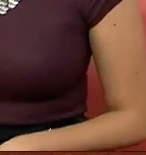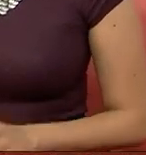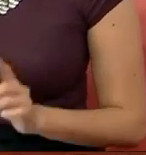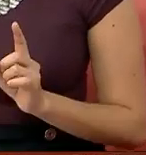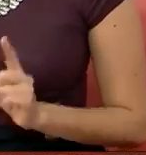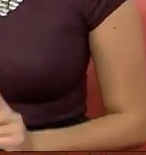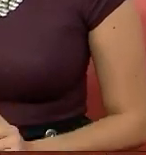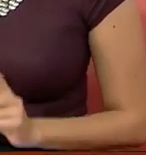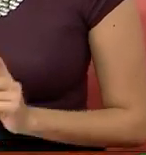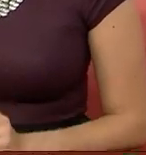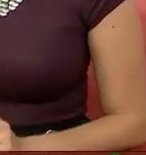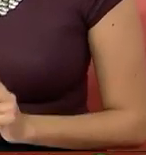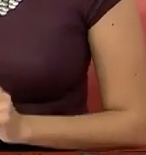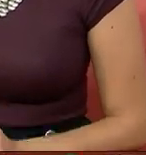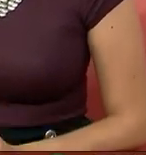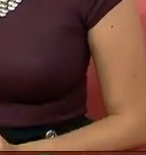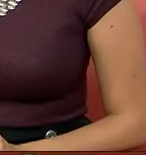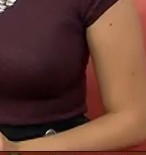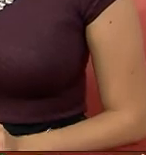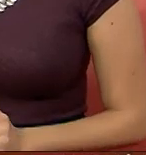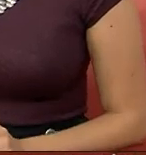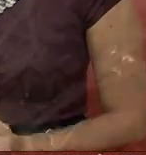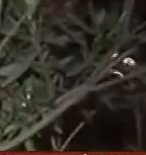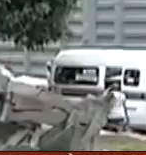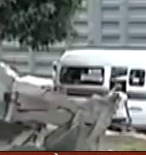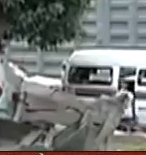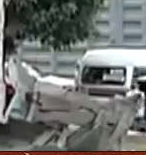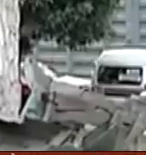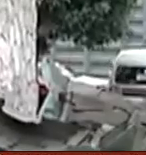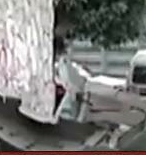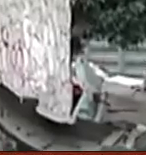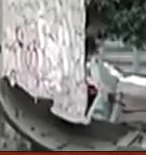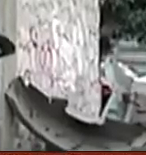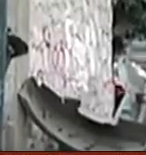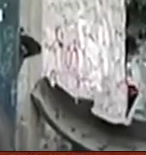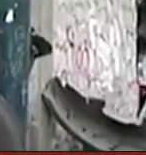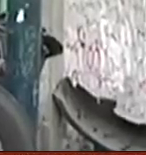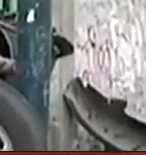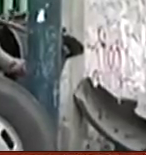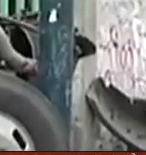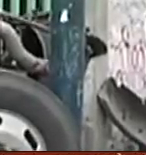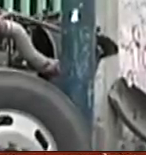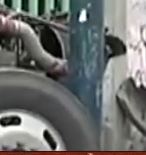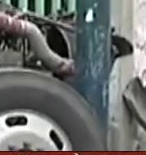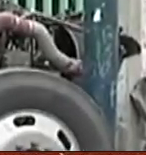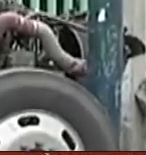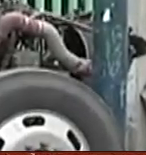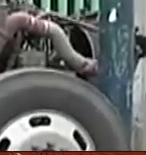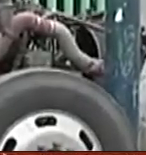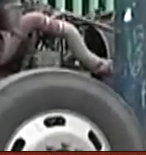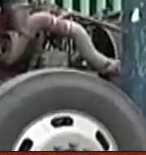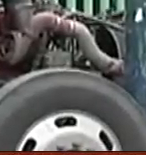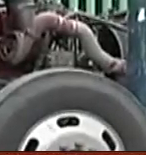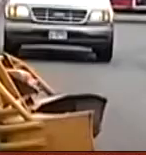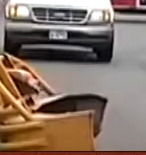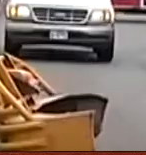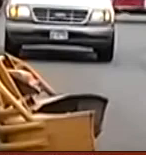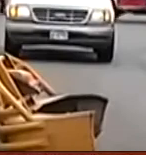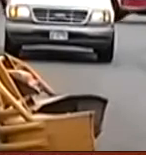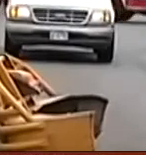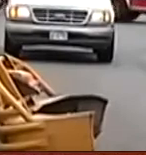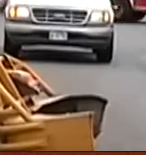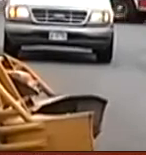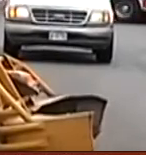país son la primera causa de muerte entre jóvenes de 15 y 18 años. Entre el 40 y 60% de